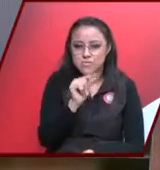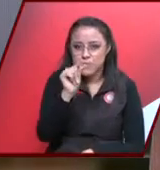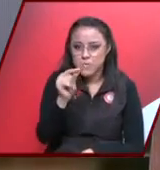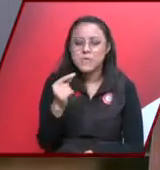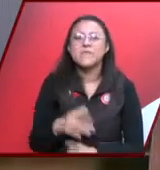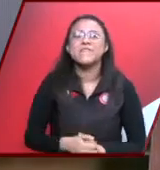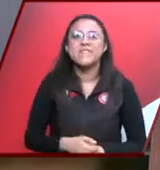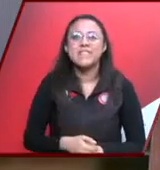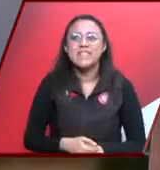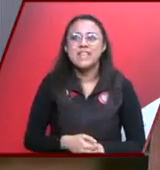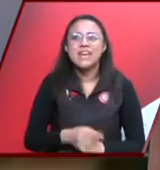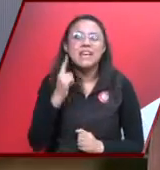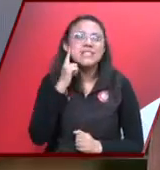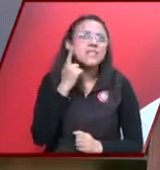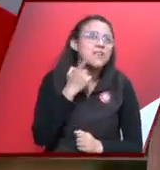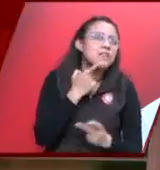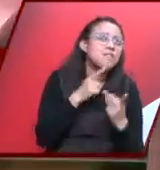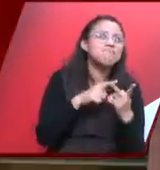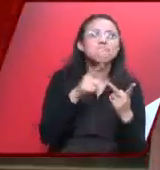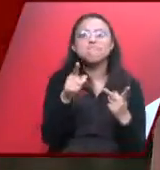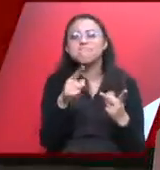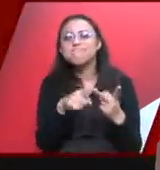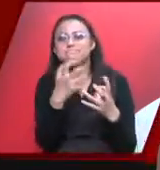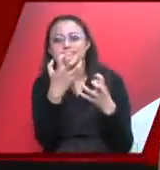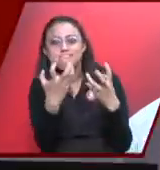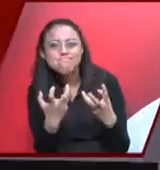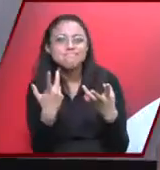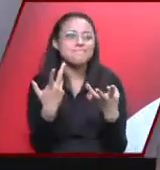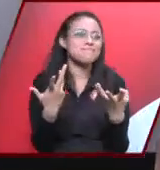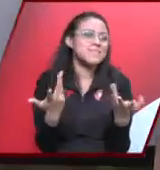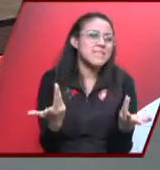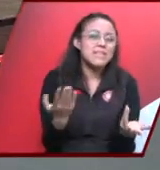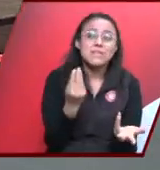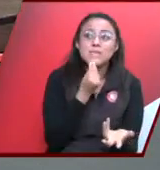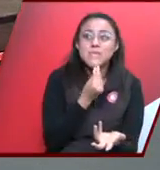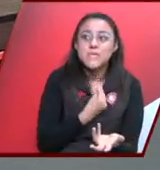punto. Artritis, sordera el de cámara. No, hombre, estoy frito. Pero